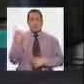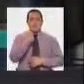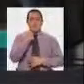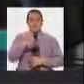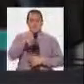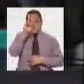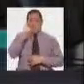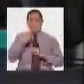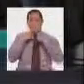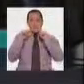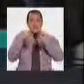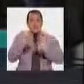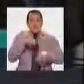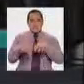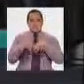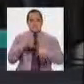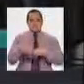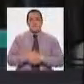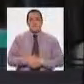así ocurrió.